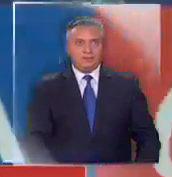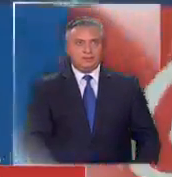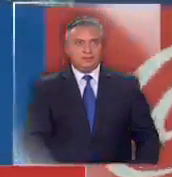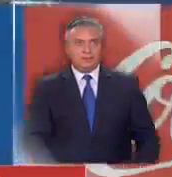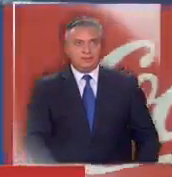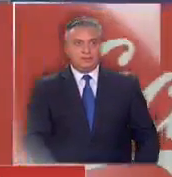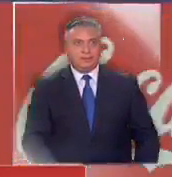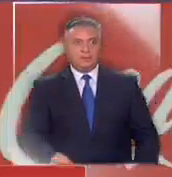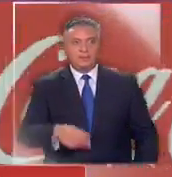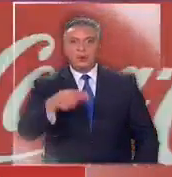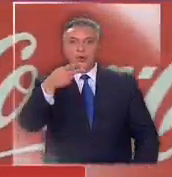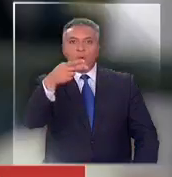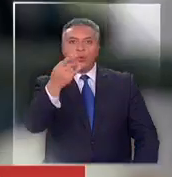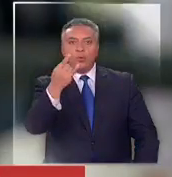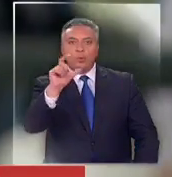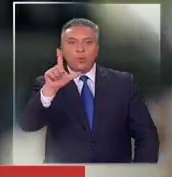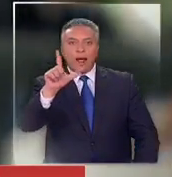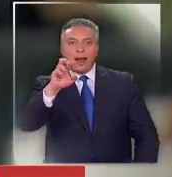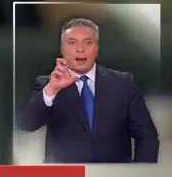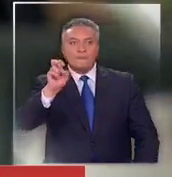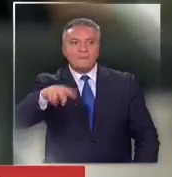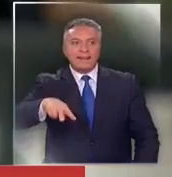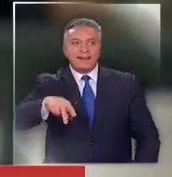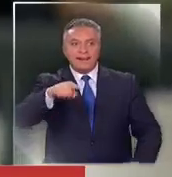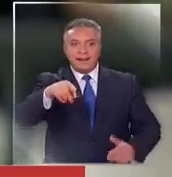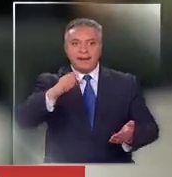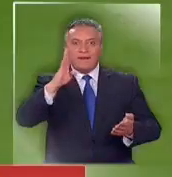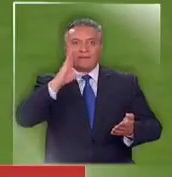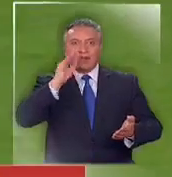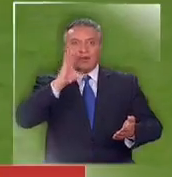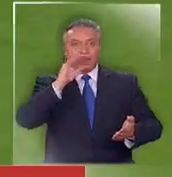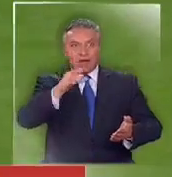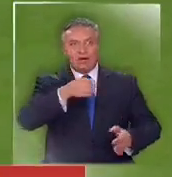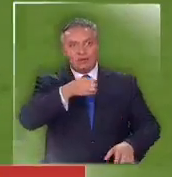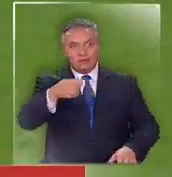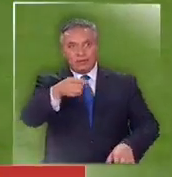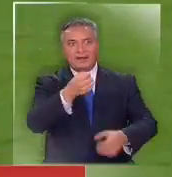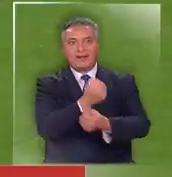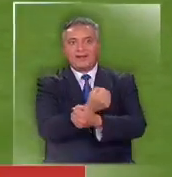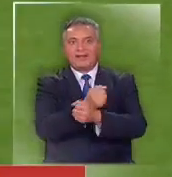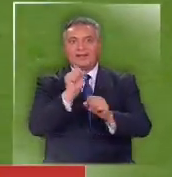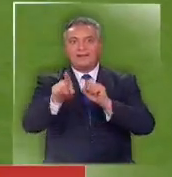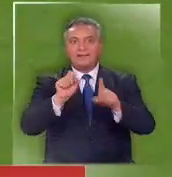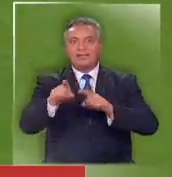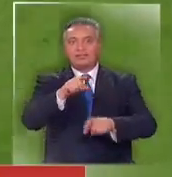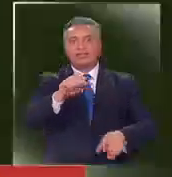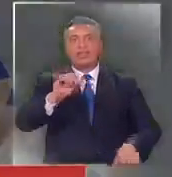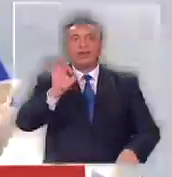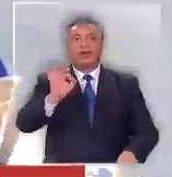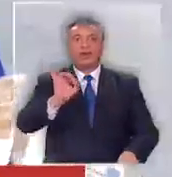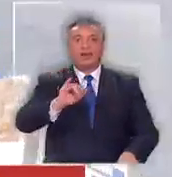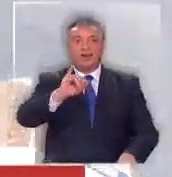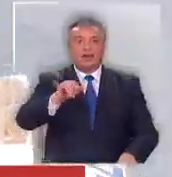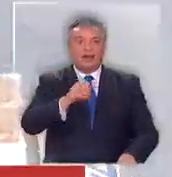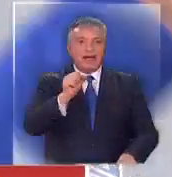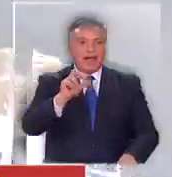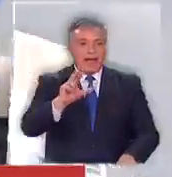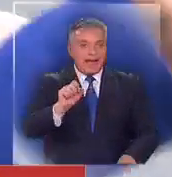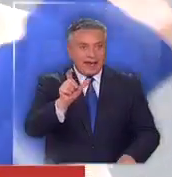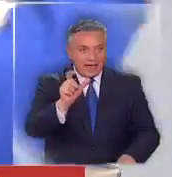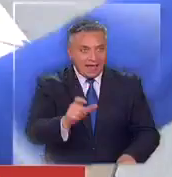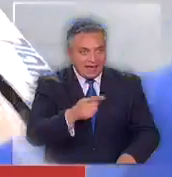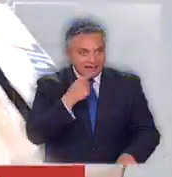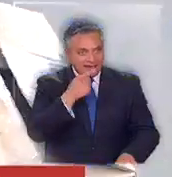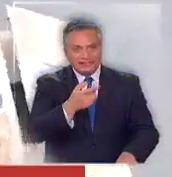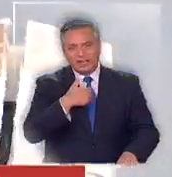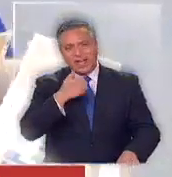En Hualpén, región del Biobío, no se pierden partido de su hijo predilecto, el defensa Gonzalo Jara. Pero Gonzalo, nosotros